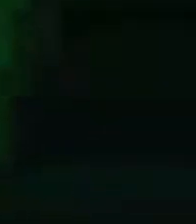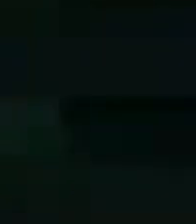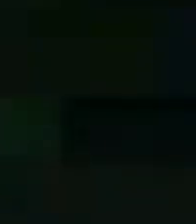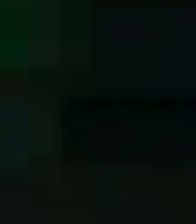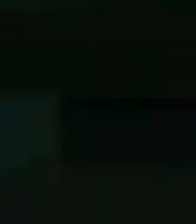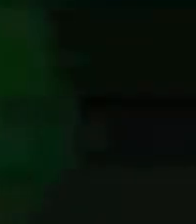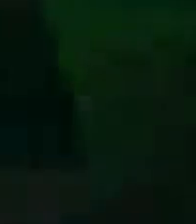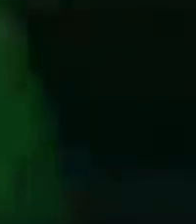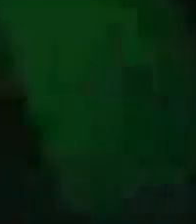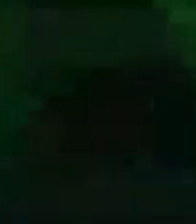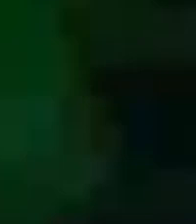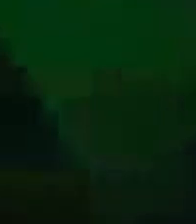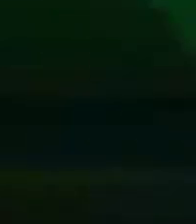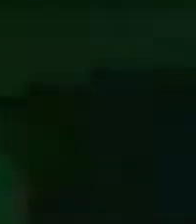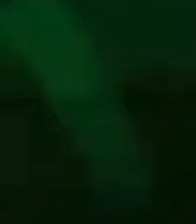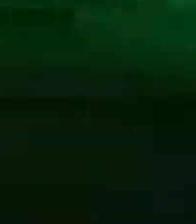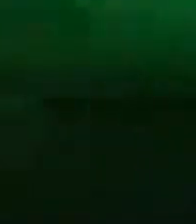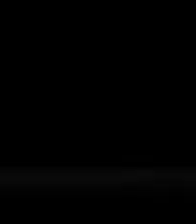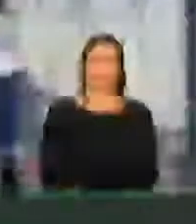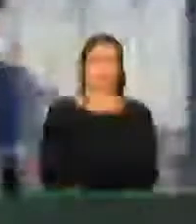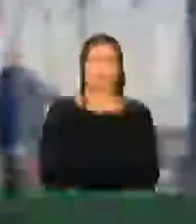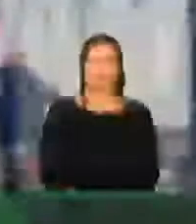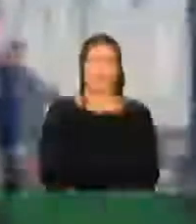que emiten los jóvenes.